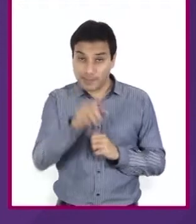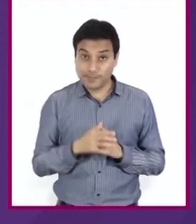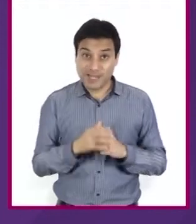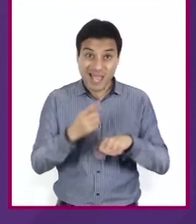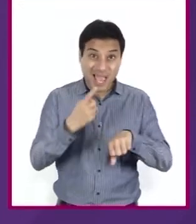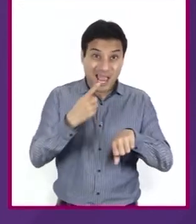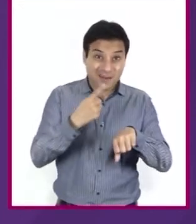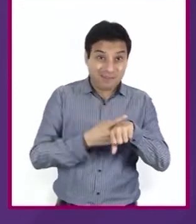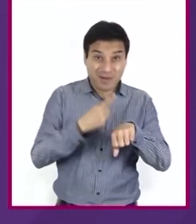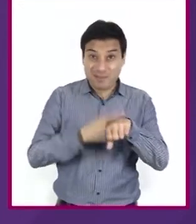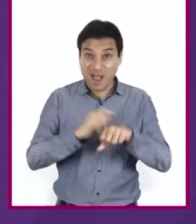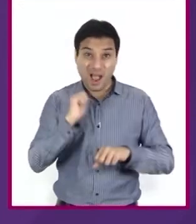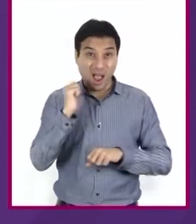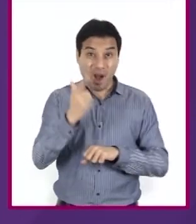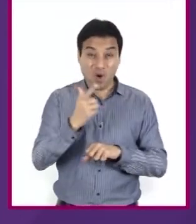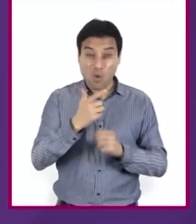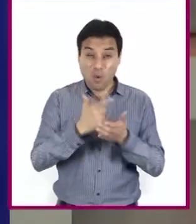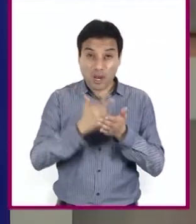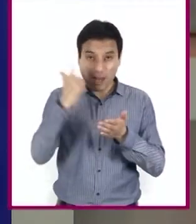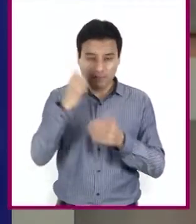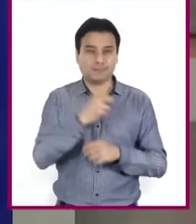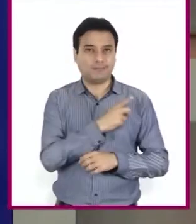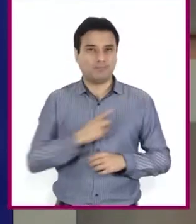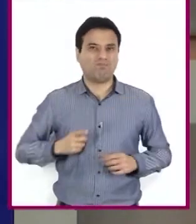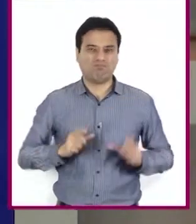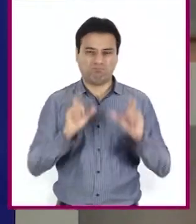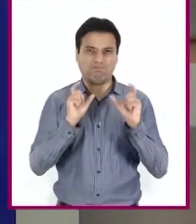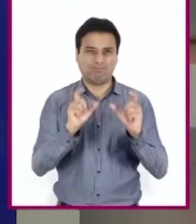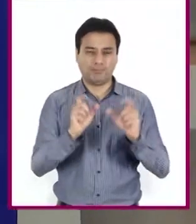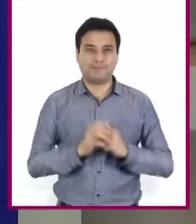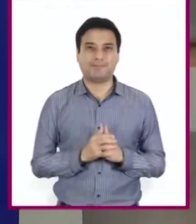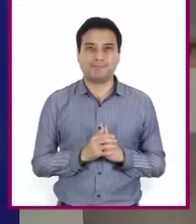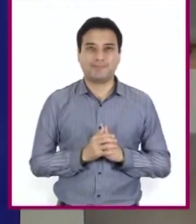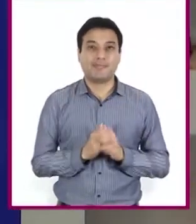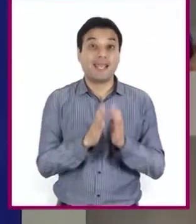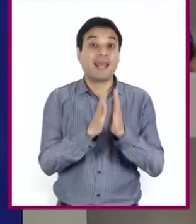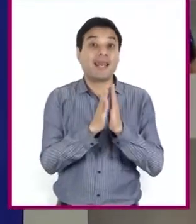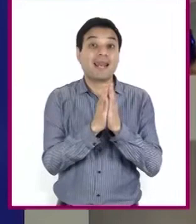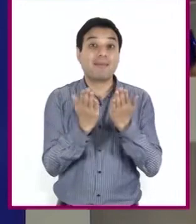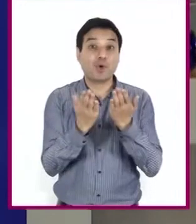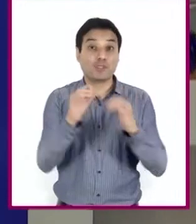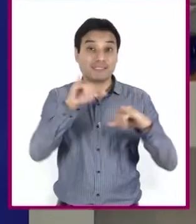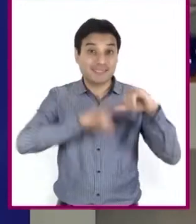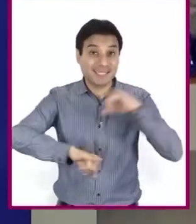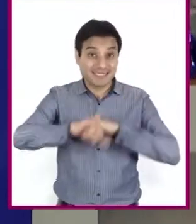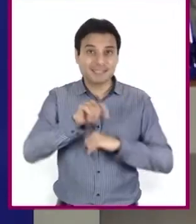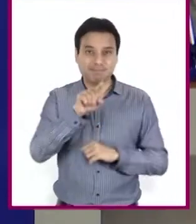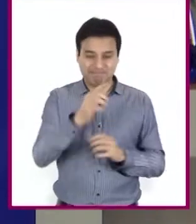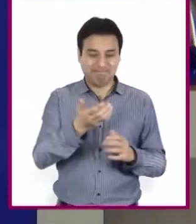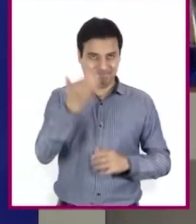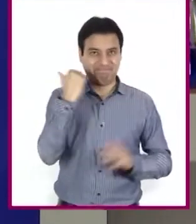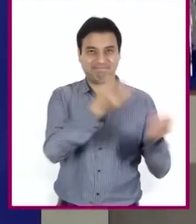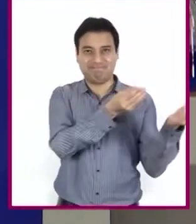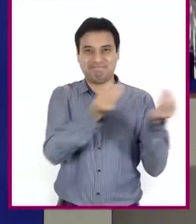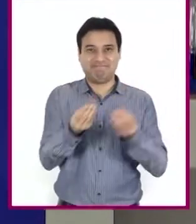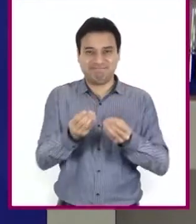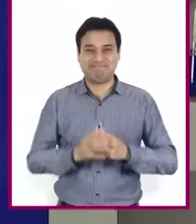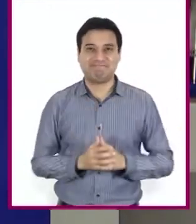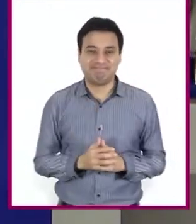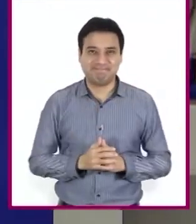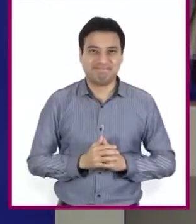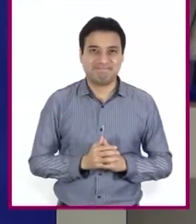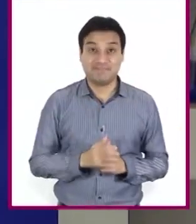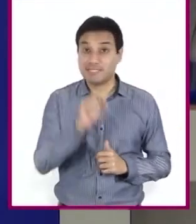amenazas transnacionales. Tengan listo su libro de texto de ciencias con énfasis en química y